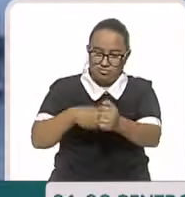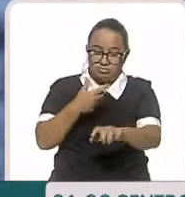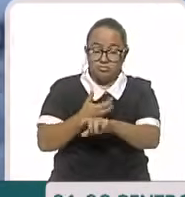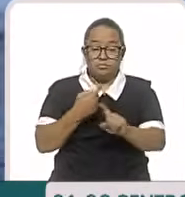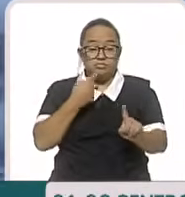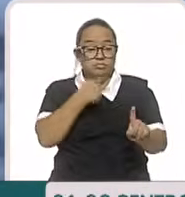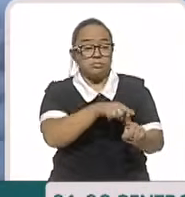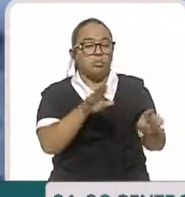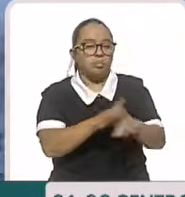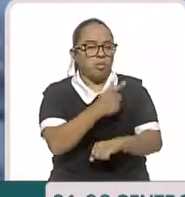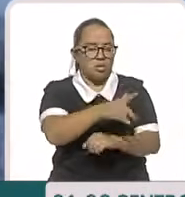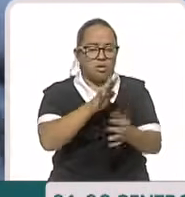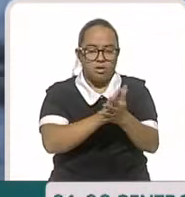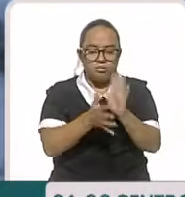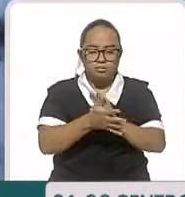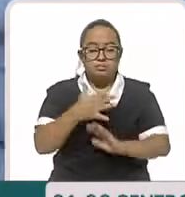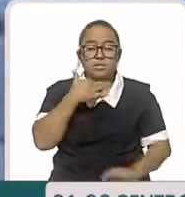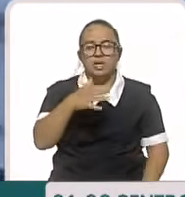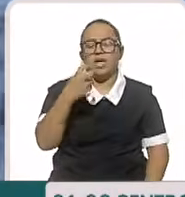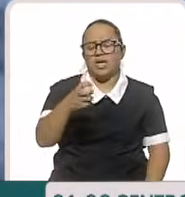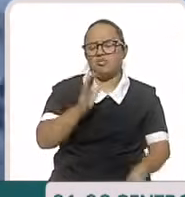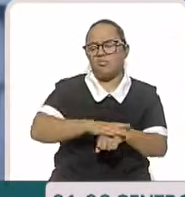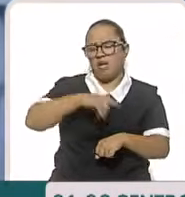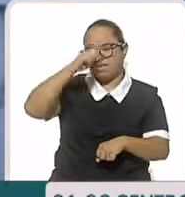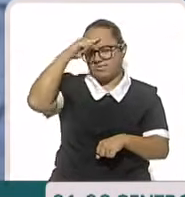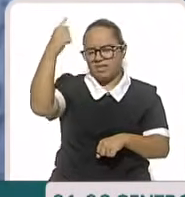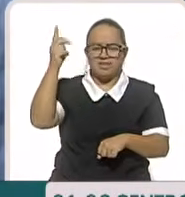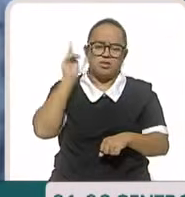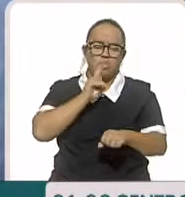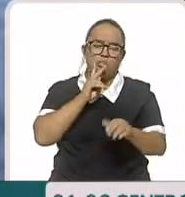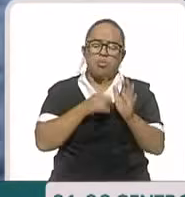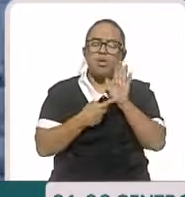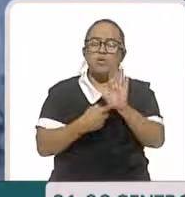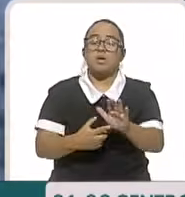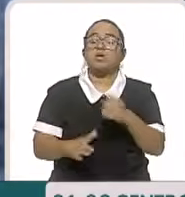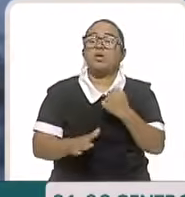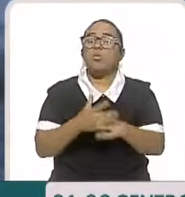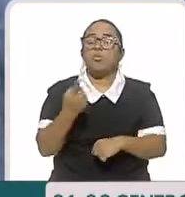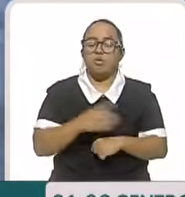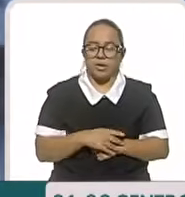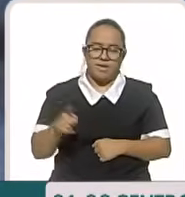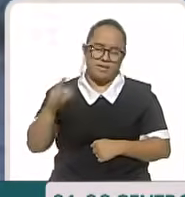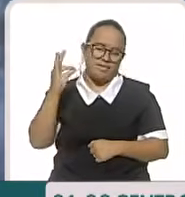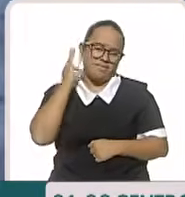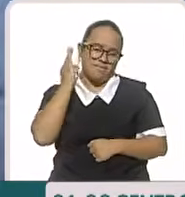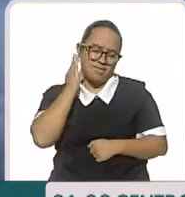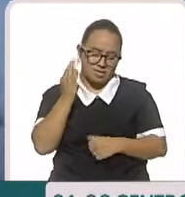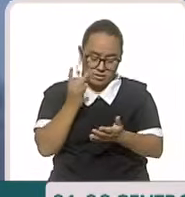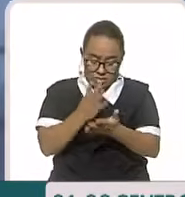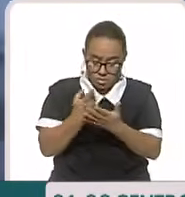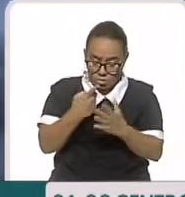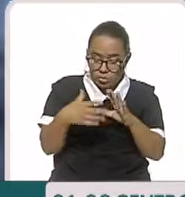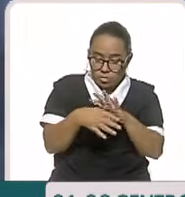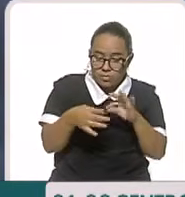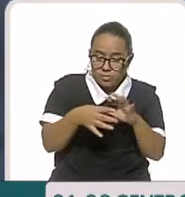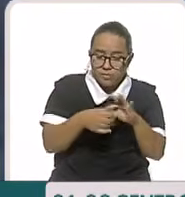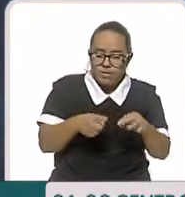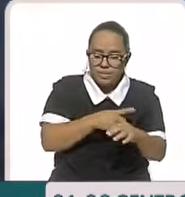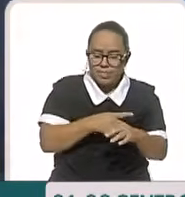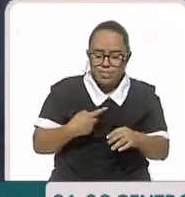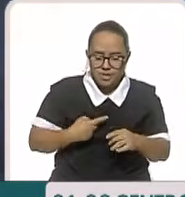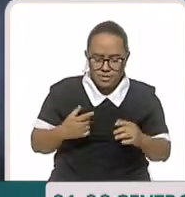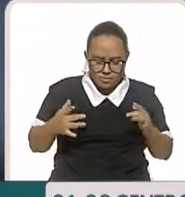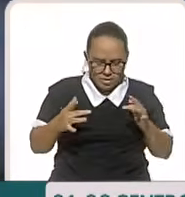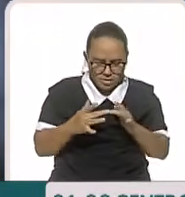acusarlos de conspiración es mucho más fácil de demostrar, porque básicamente lo que tienen que demostrar los fiscales en su narrativa es conectar elementos